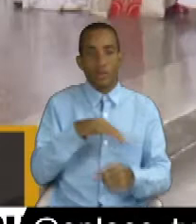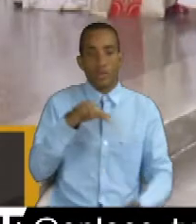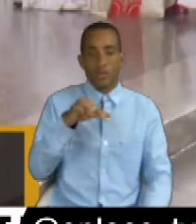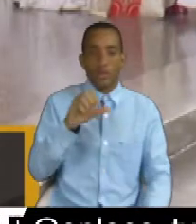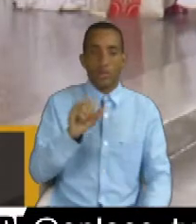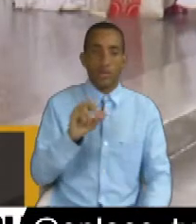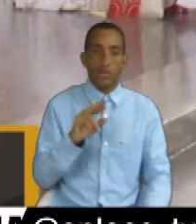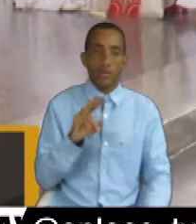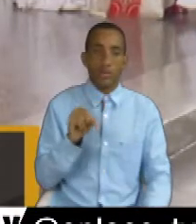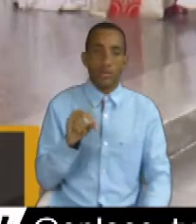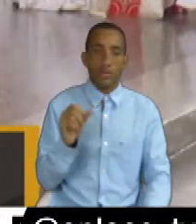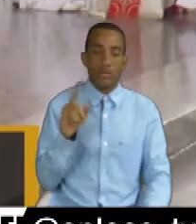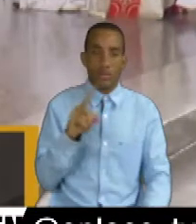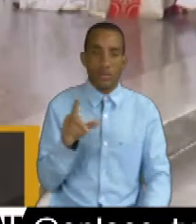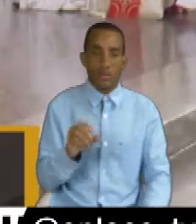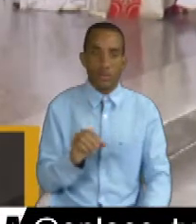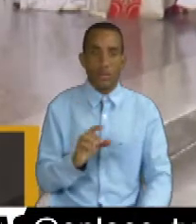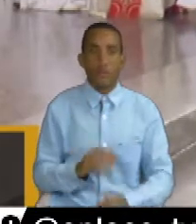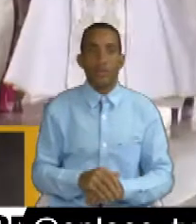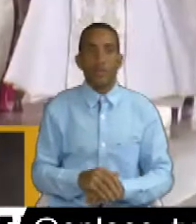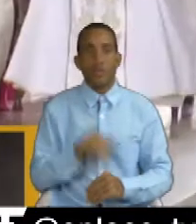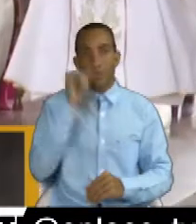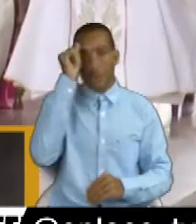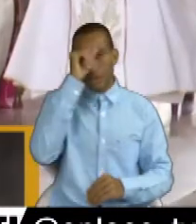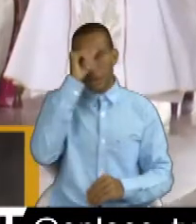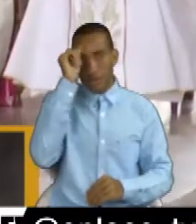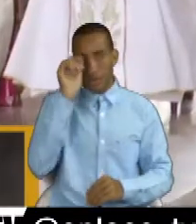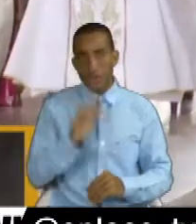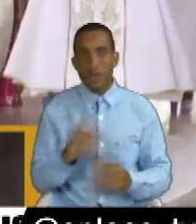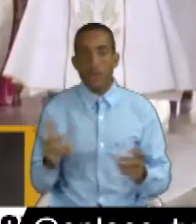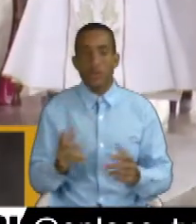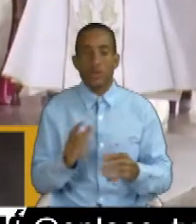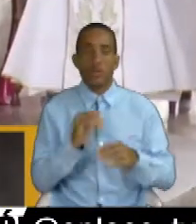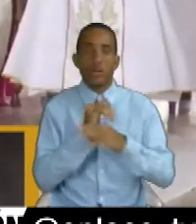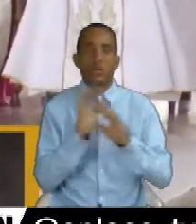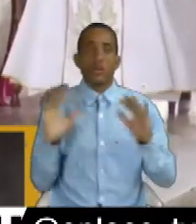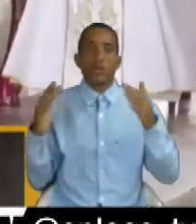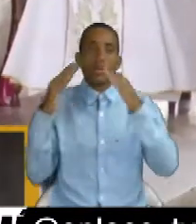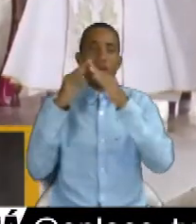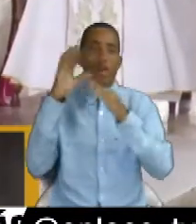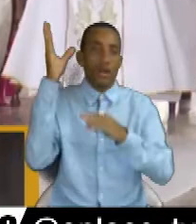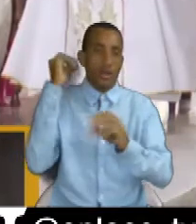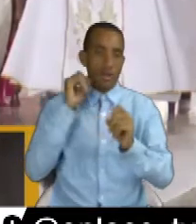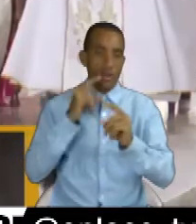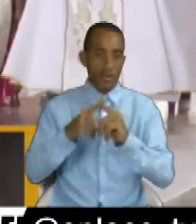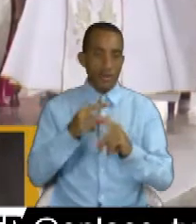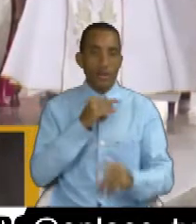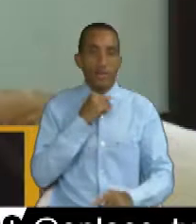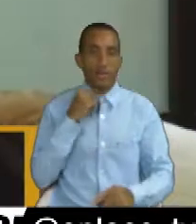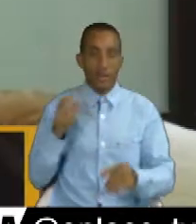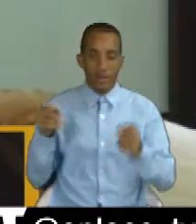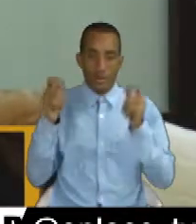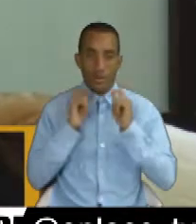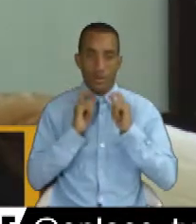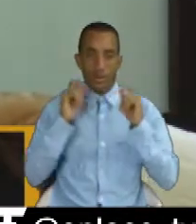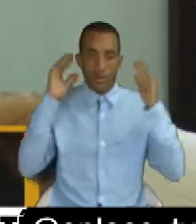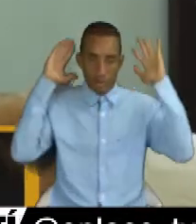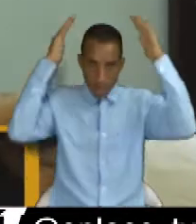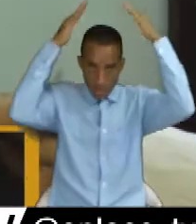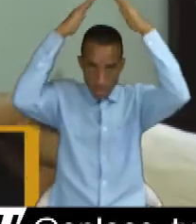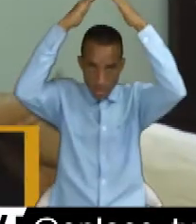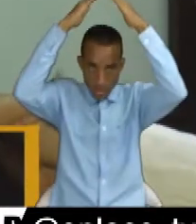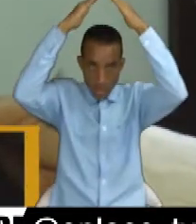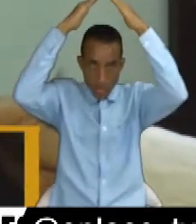domingo tenemos una en la catedral donde yo era cura cuando me nombraron obispo y donde me